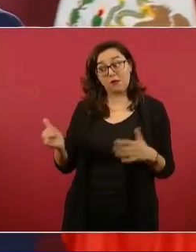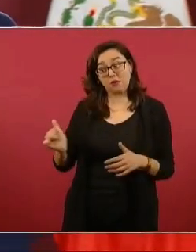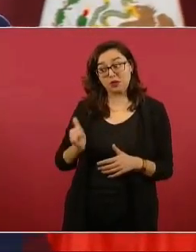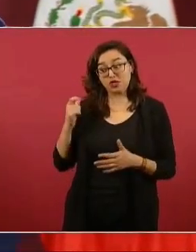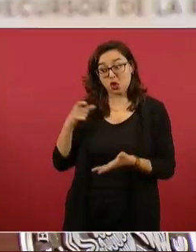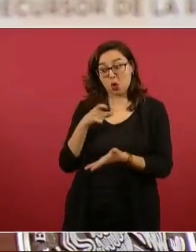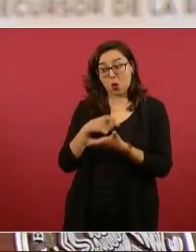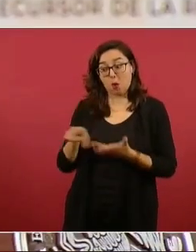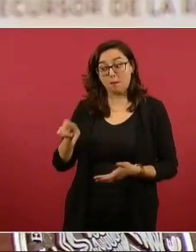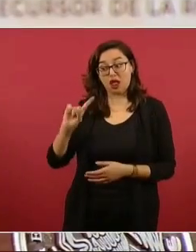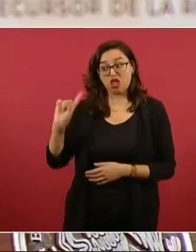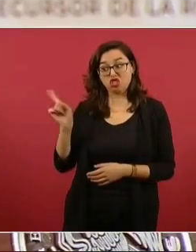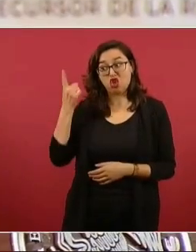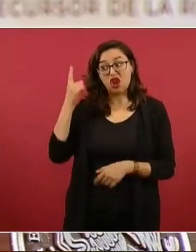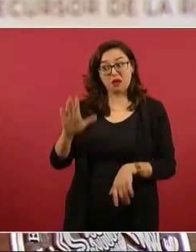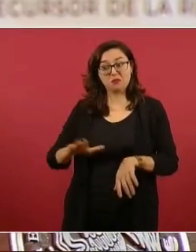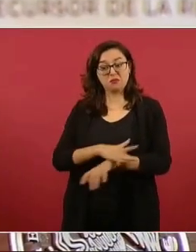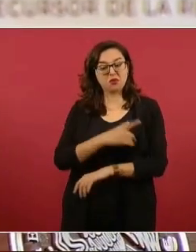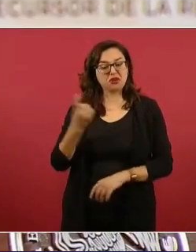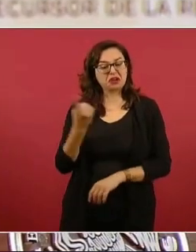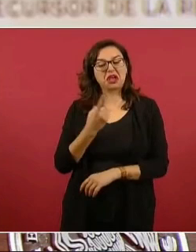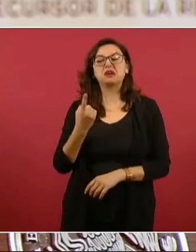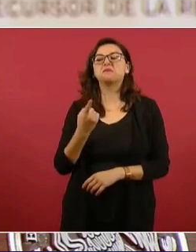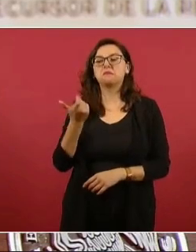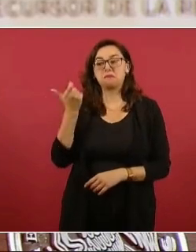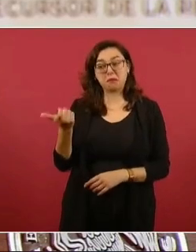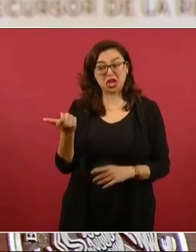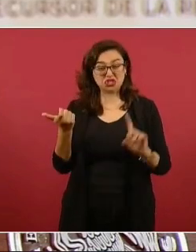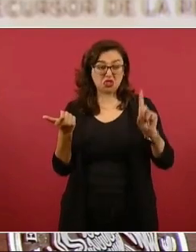porque si viene la devaluación